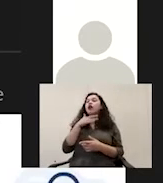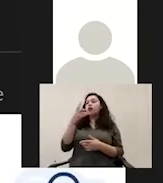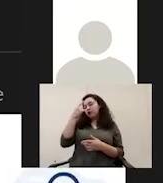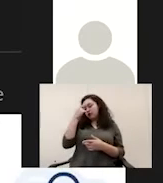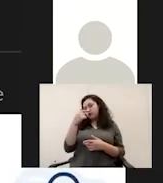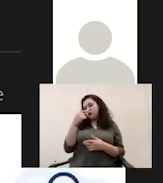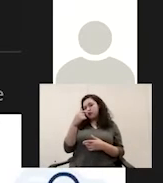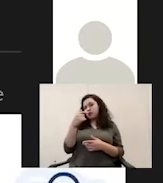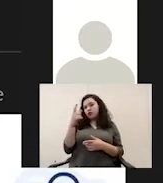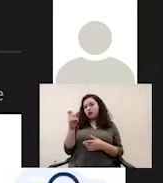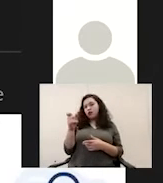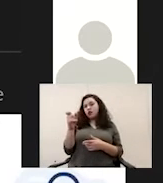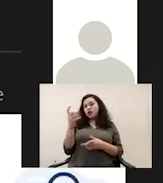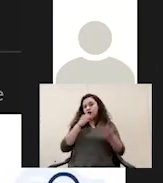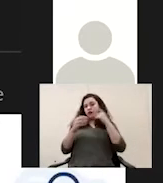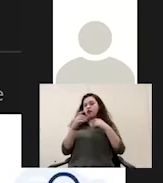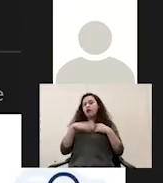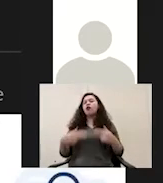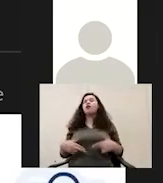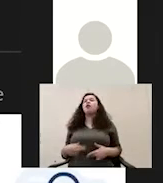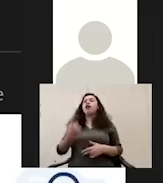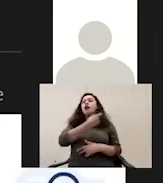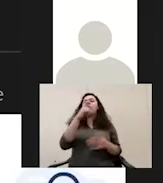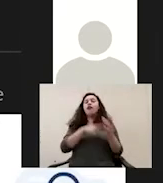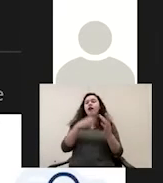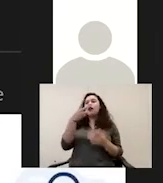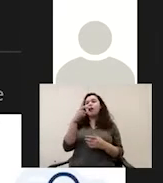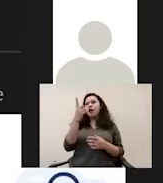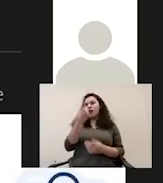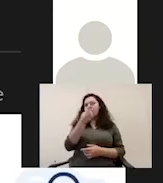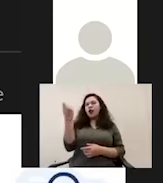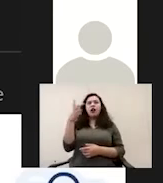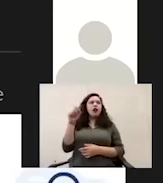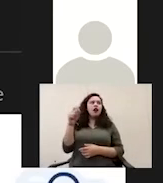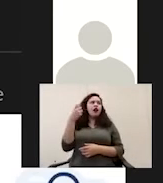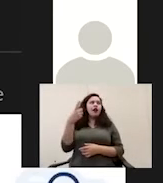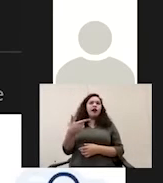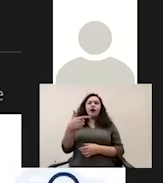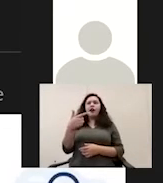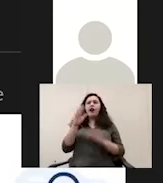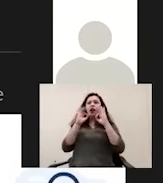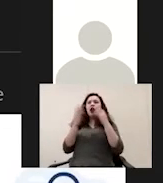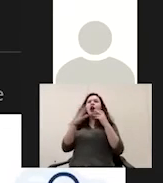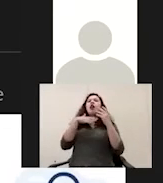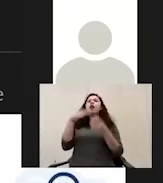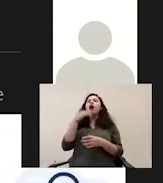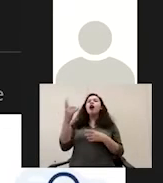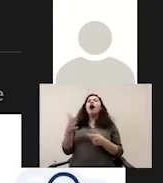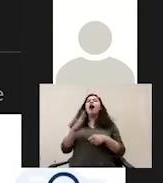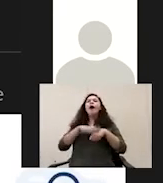a la norma 127, se puede contaminar de distintas formas, pero las más comunes son las